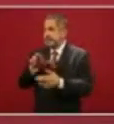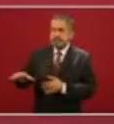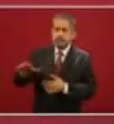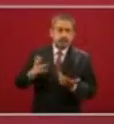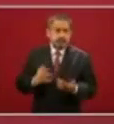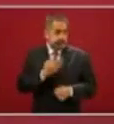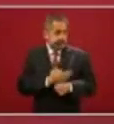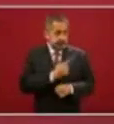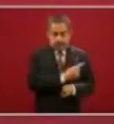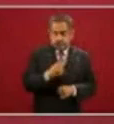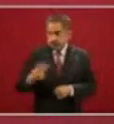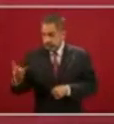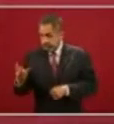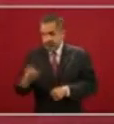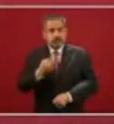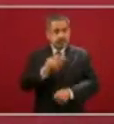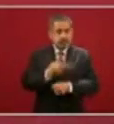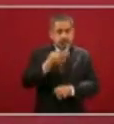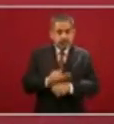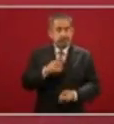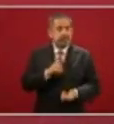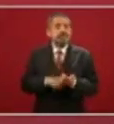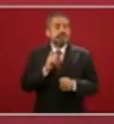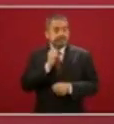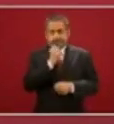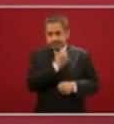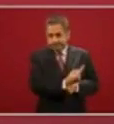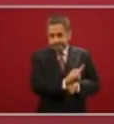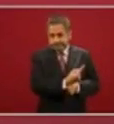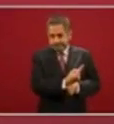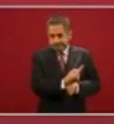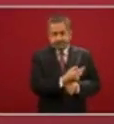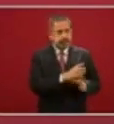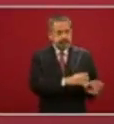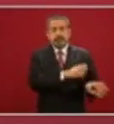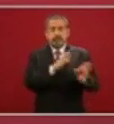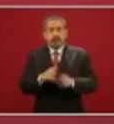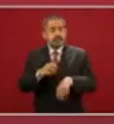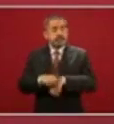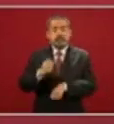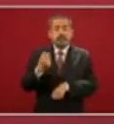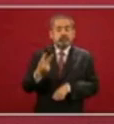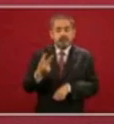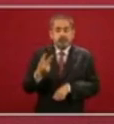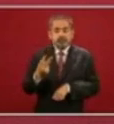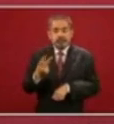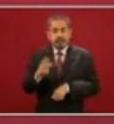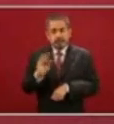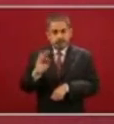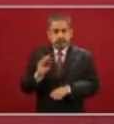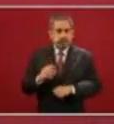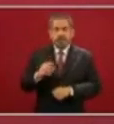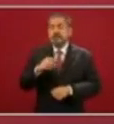país. En esos momentos, en particular en el escenario 2, tardío, y en el